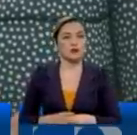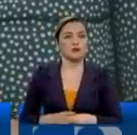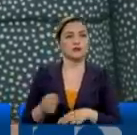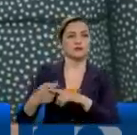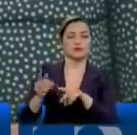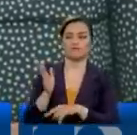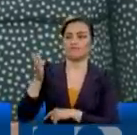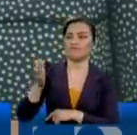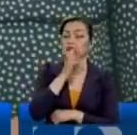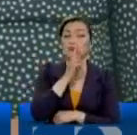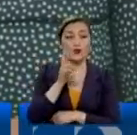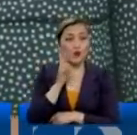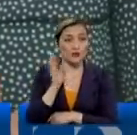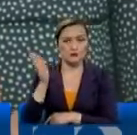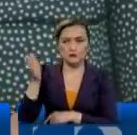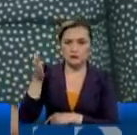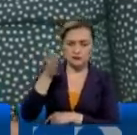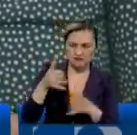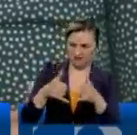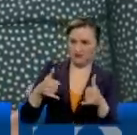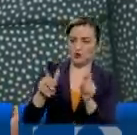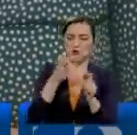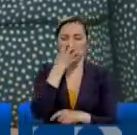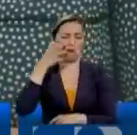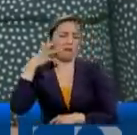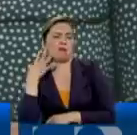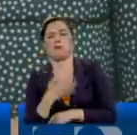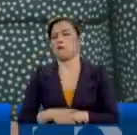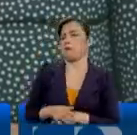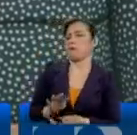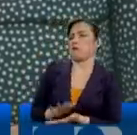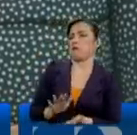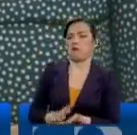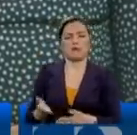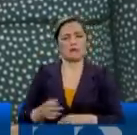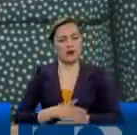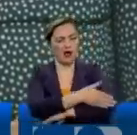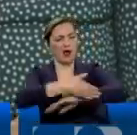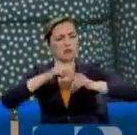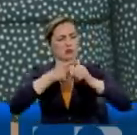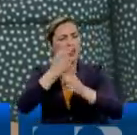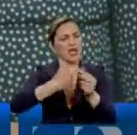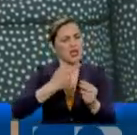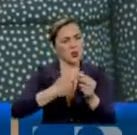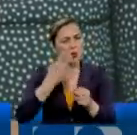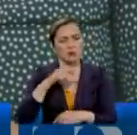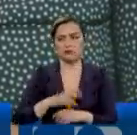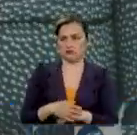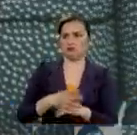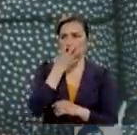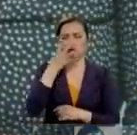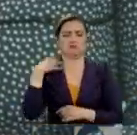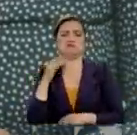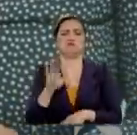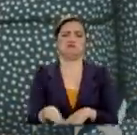locales, restaurantes, en los cuales efectivamente vimos a personas sin mascarilla. Vimos también en las calles principales de Quito también gente sin